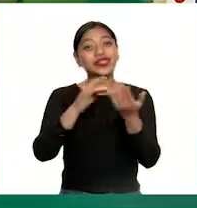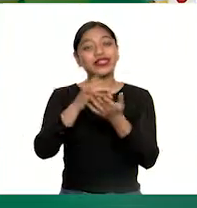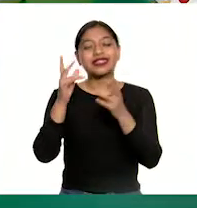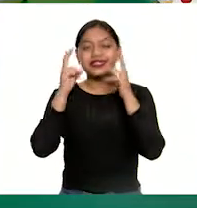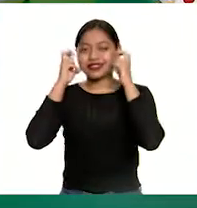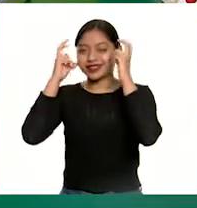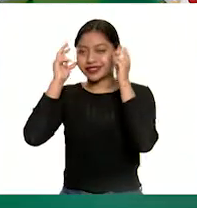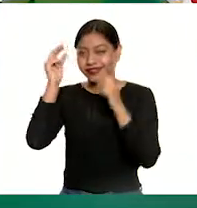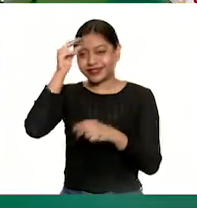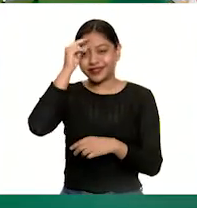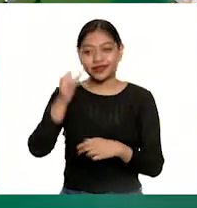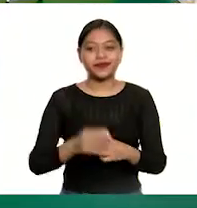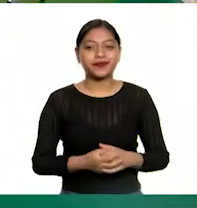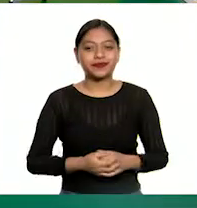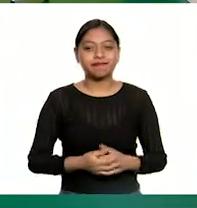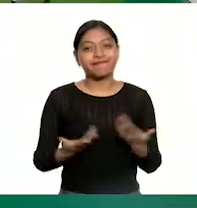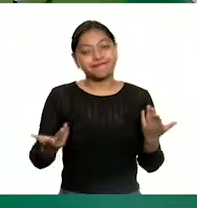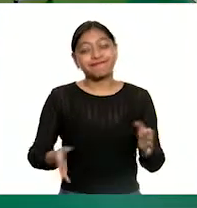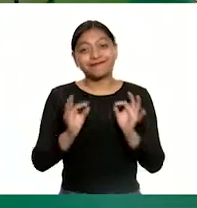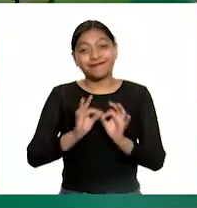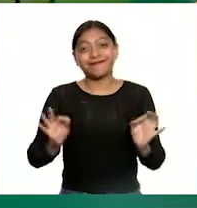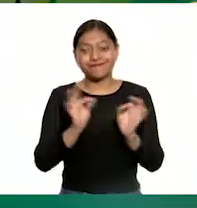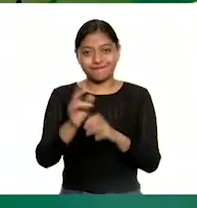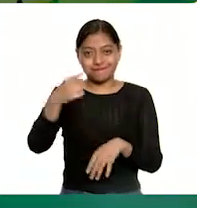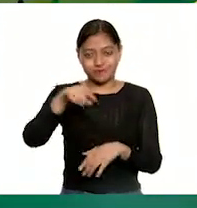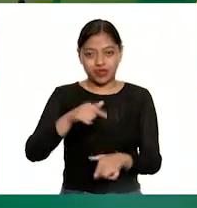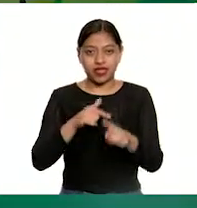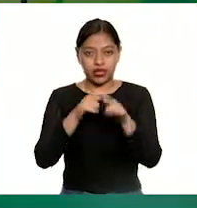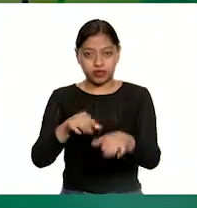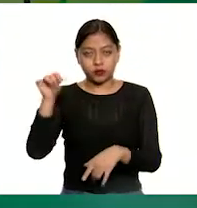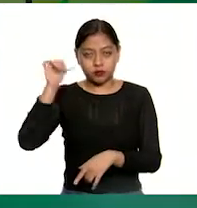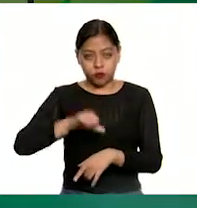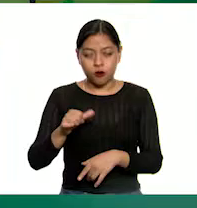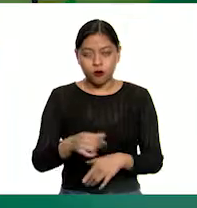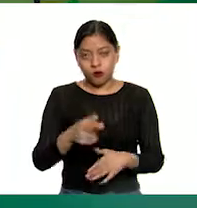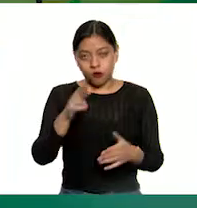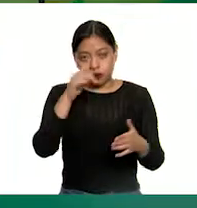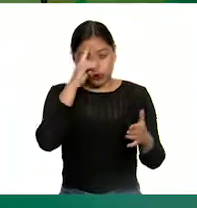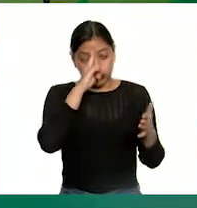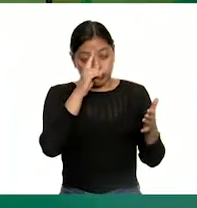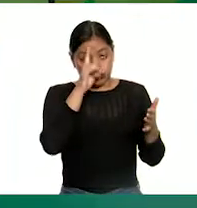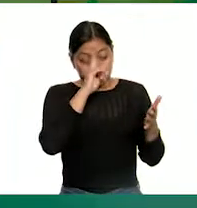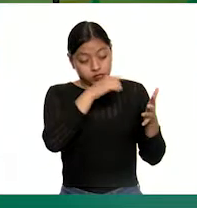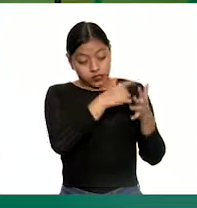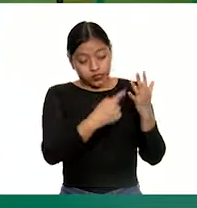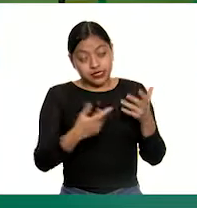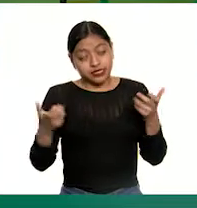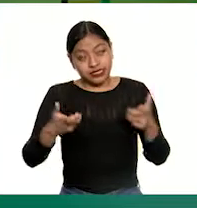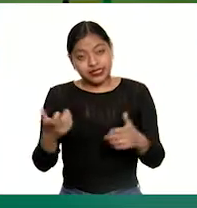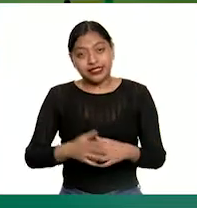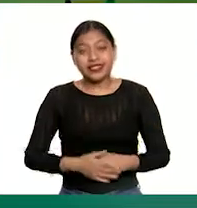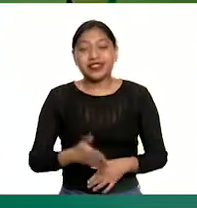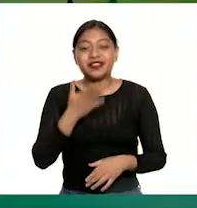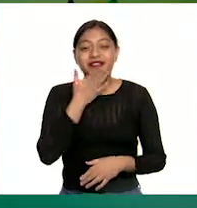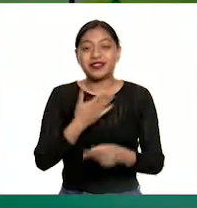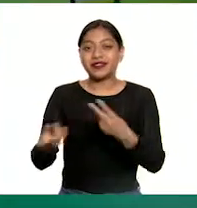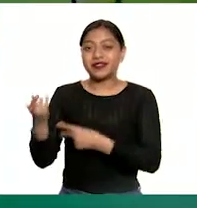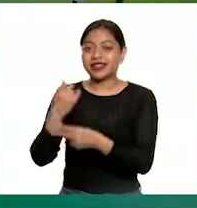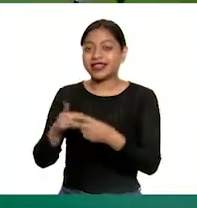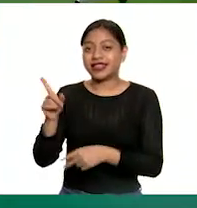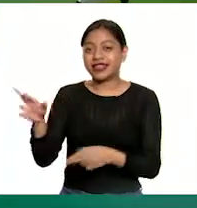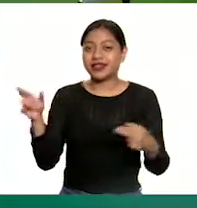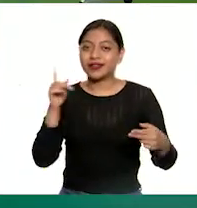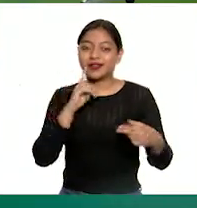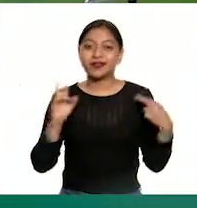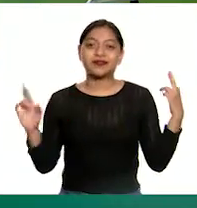Muchísimas gracias, Ajo Listo. Es muy importante seguir estas recomendaciones, no lo olviden. Y vamos a darle la bienvenida ahora sí a la maestra